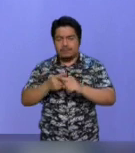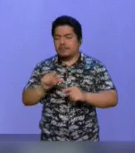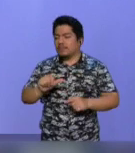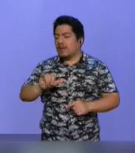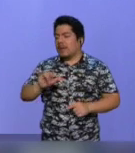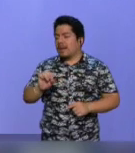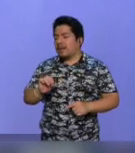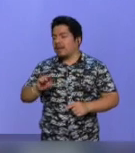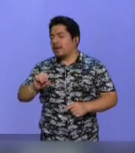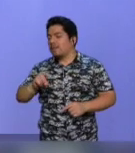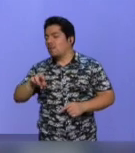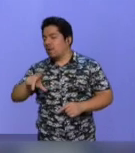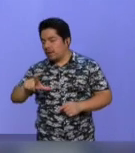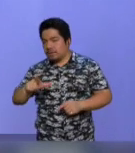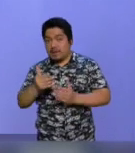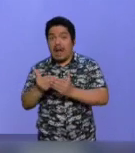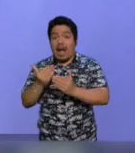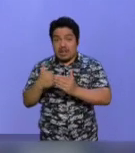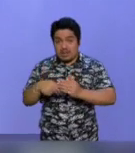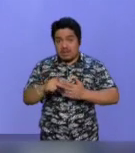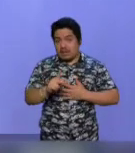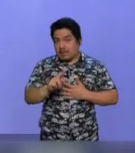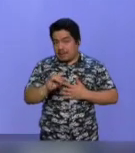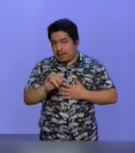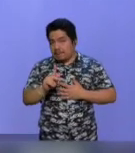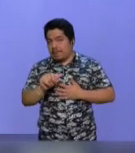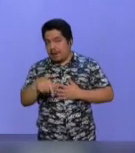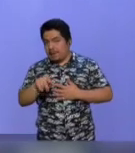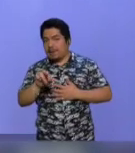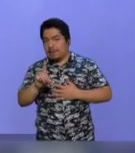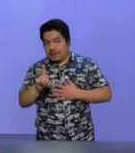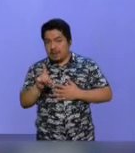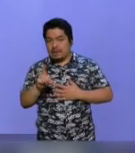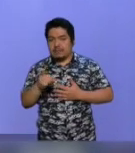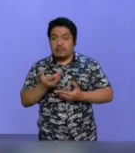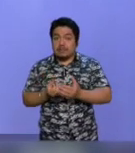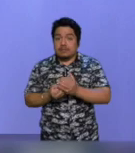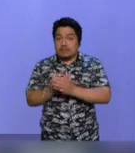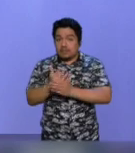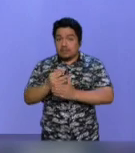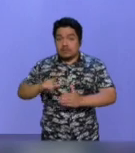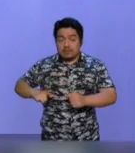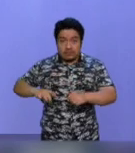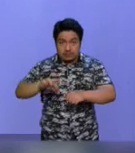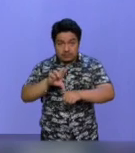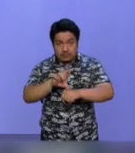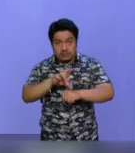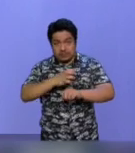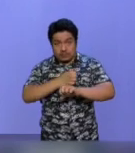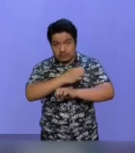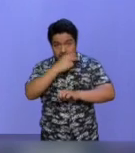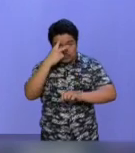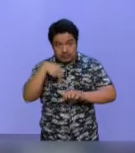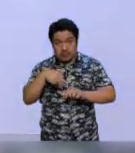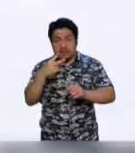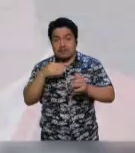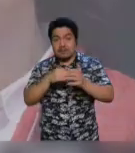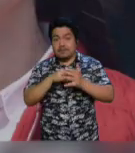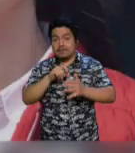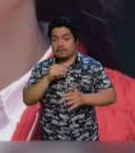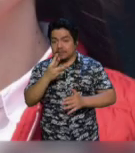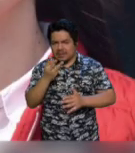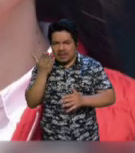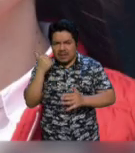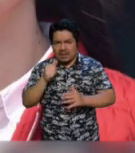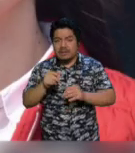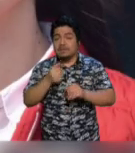Moral? Antes de ser abanderada del PRI, del PAN y del PRD y Nueva Alianza como candidata a la gobernatura del Estado de México en 2023, se